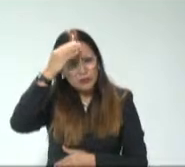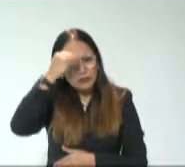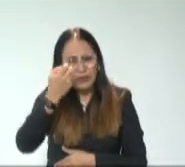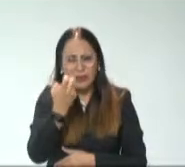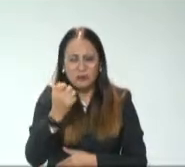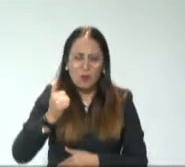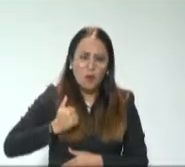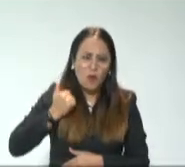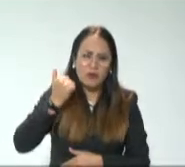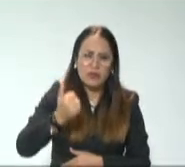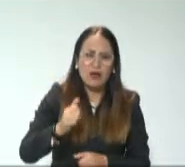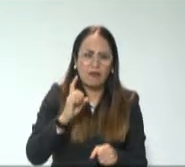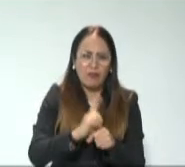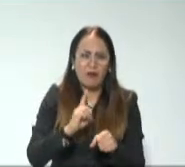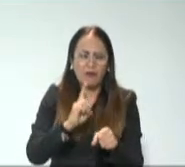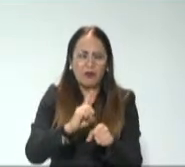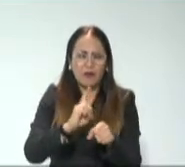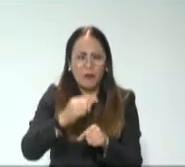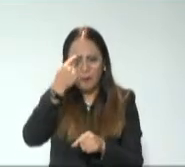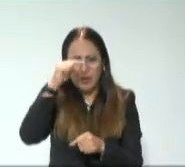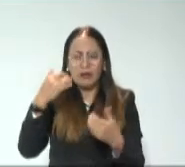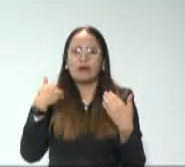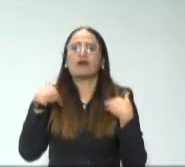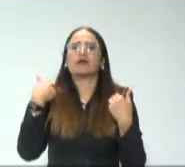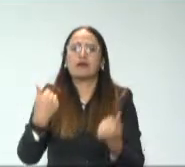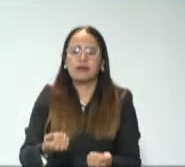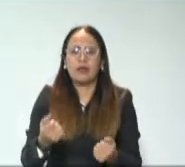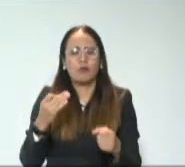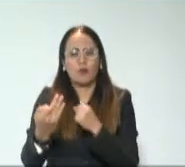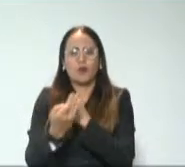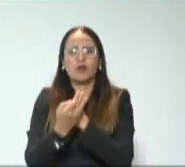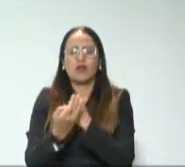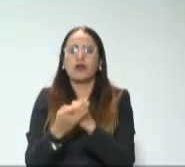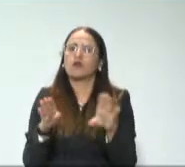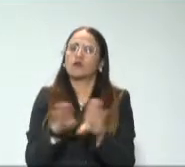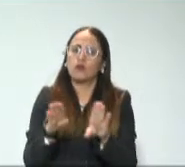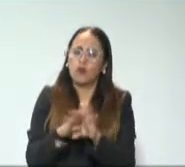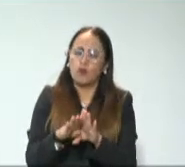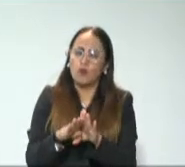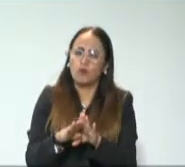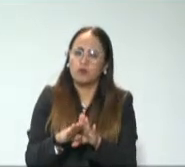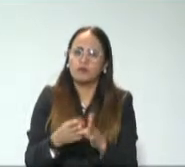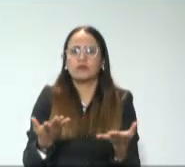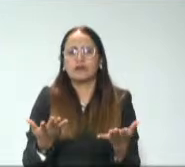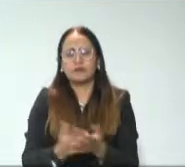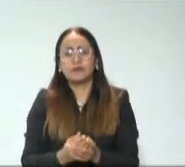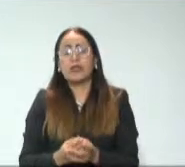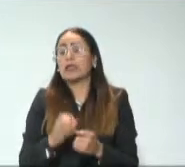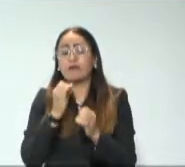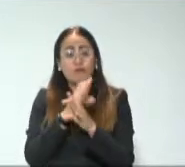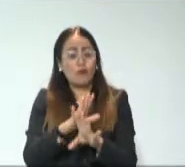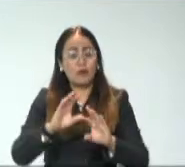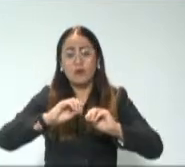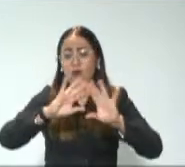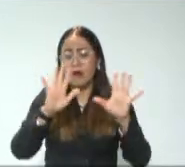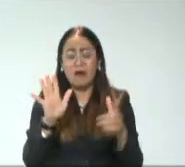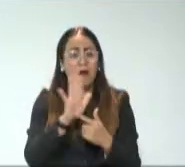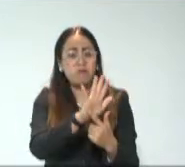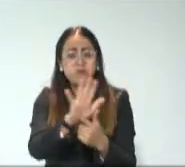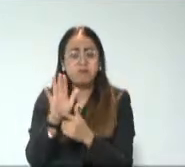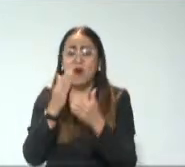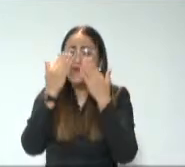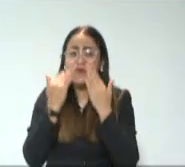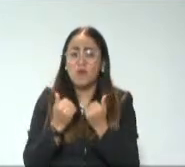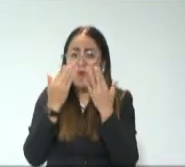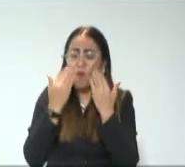días para poder entender mejor cómo protegernos eh sin una transparencia en la información es